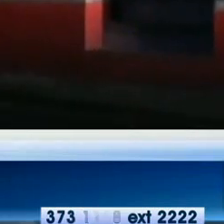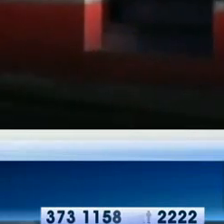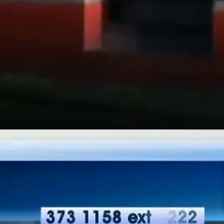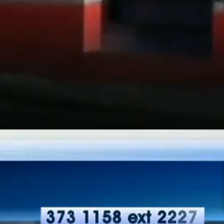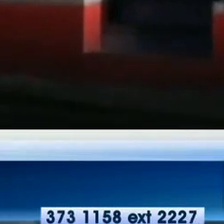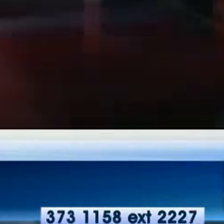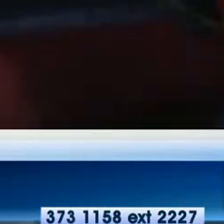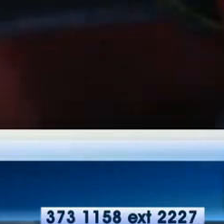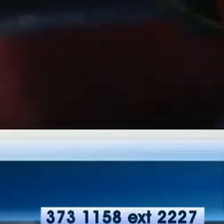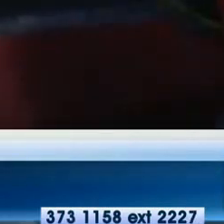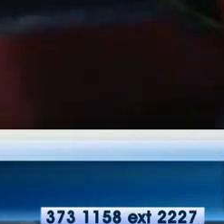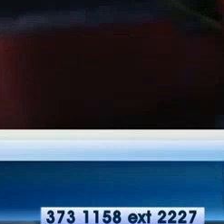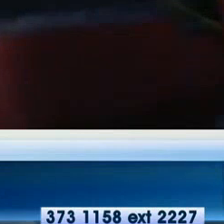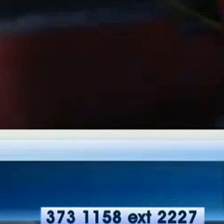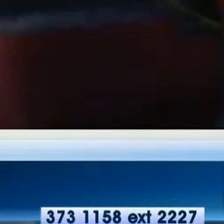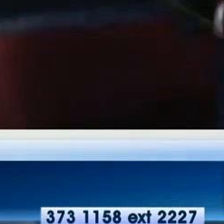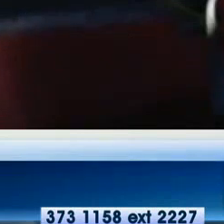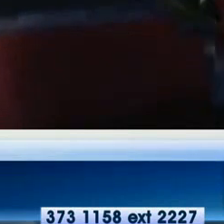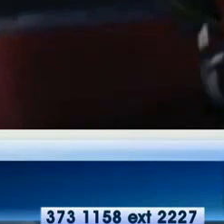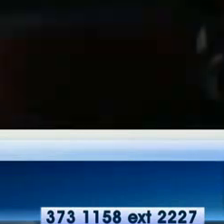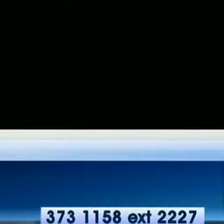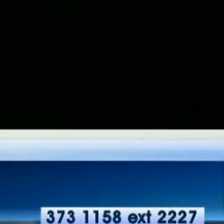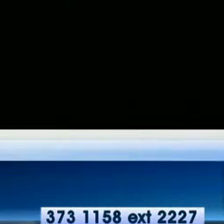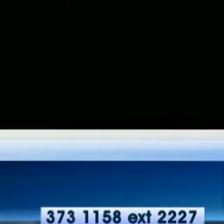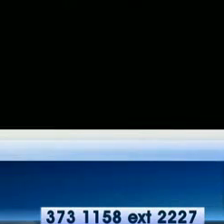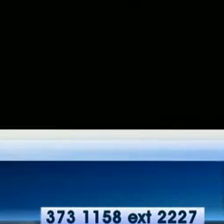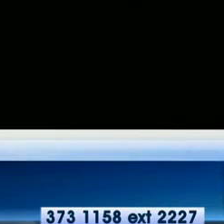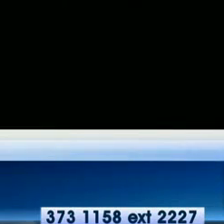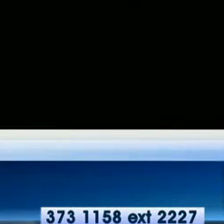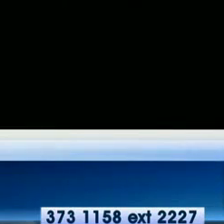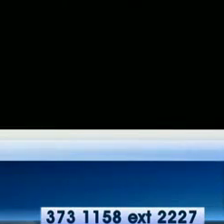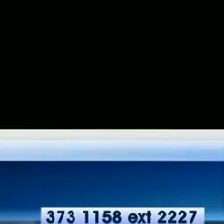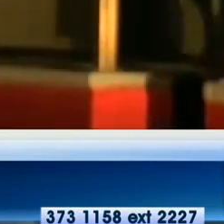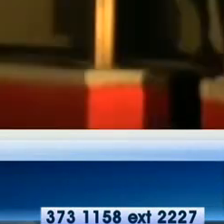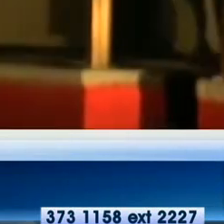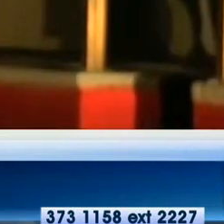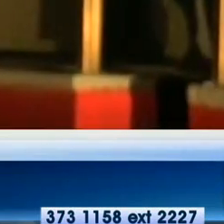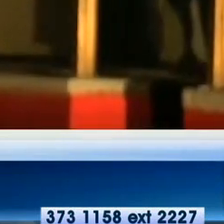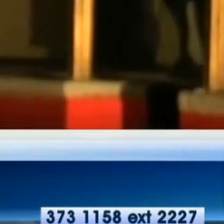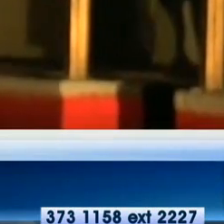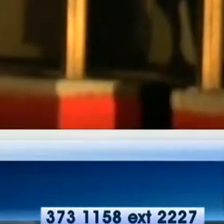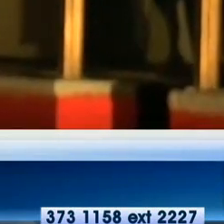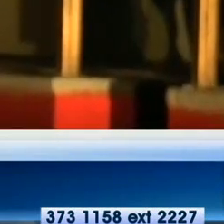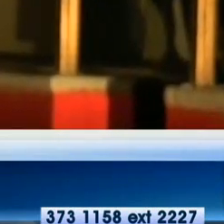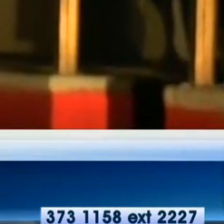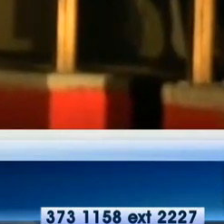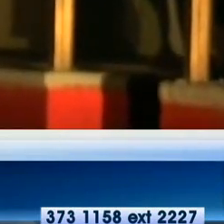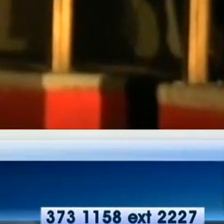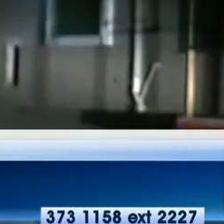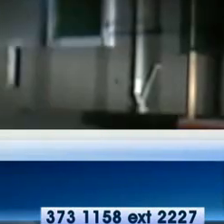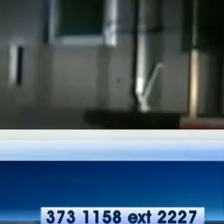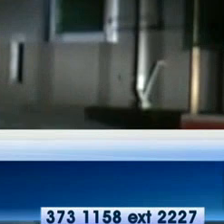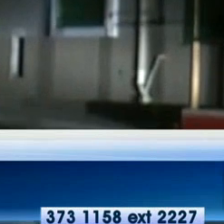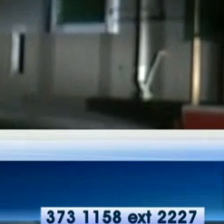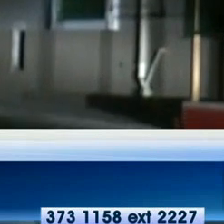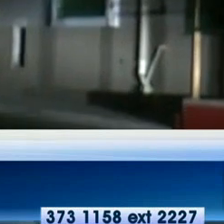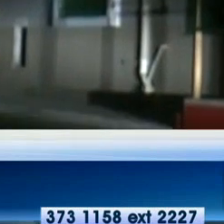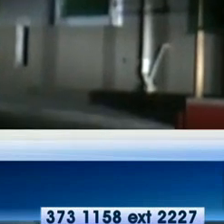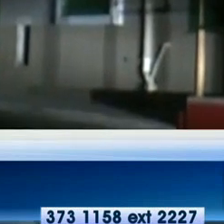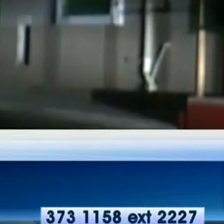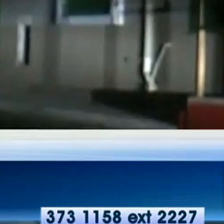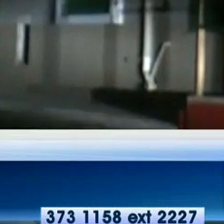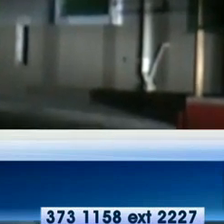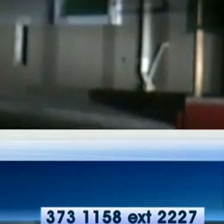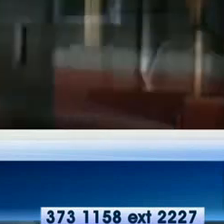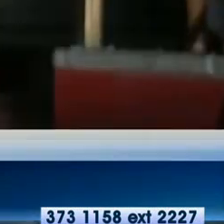pared que cayó en Manta, pero que no causó ningún tipo de problemas personales ni tampoco es de mayor consecuencia. Tenemos que irnos a una pausa. Nos vamos a una pausa, ya